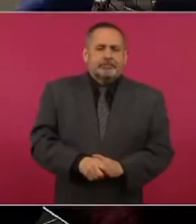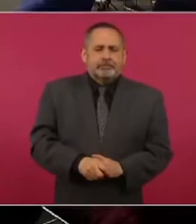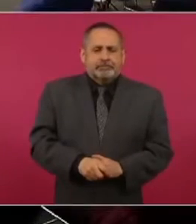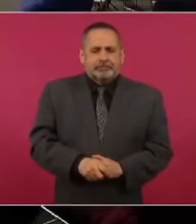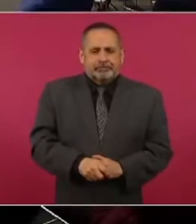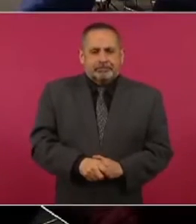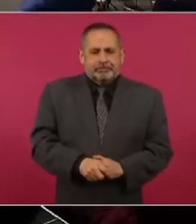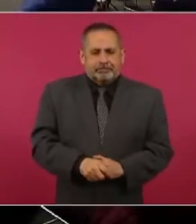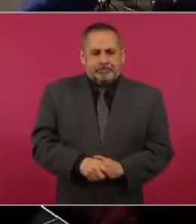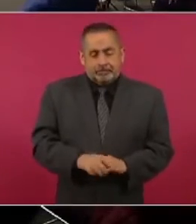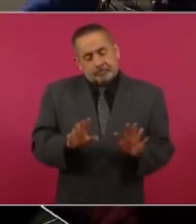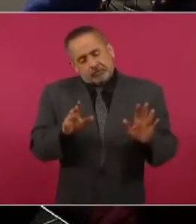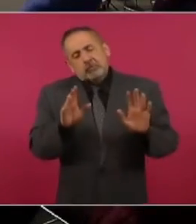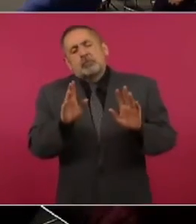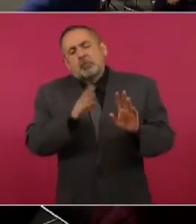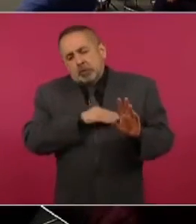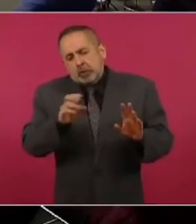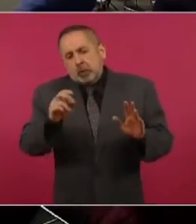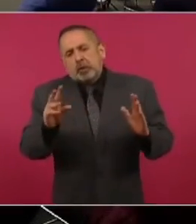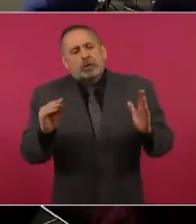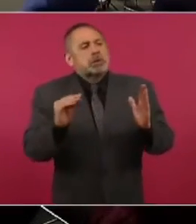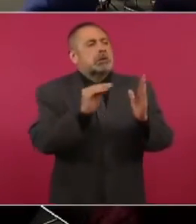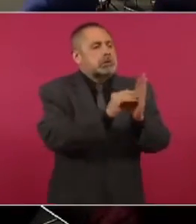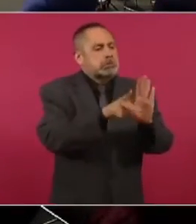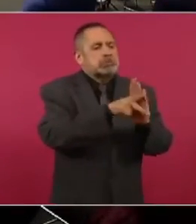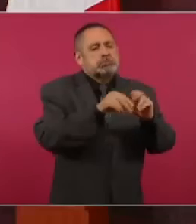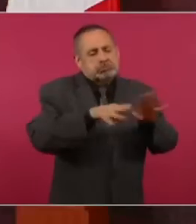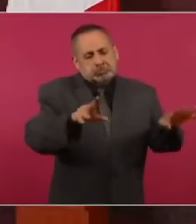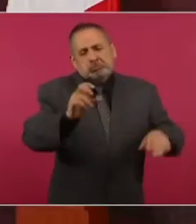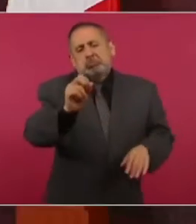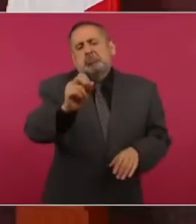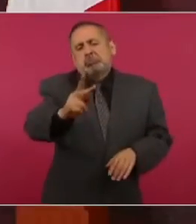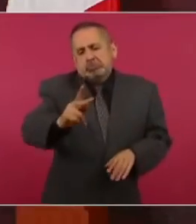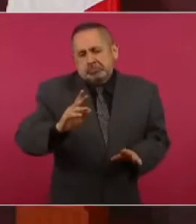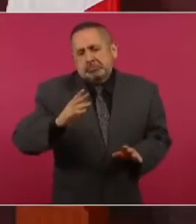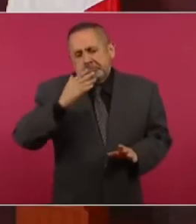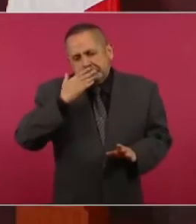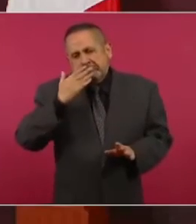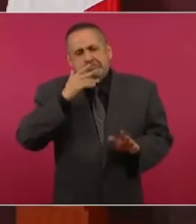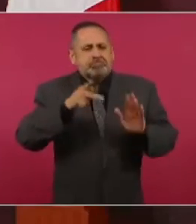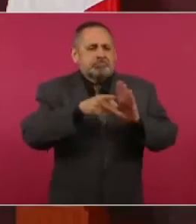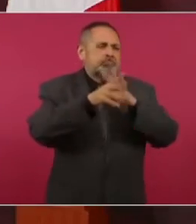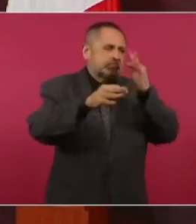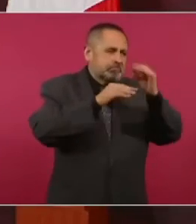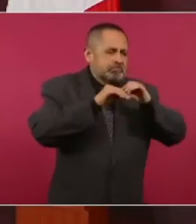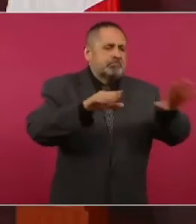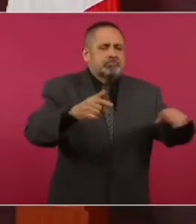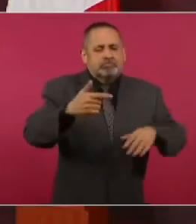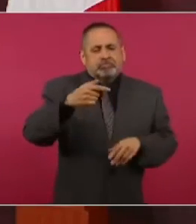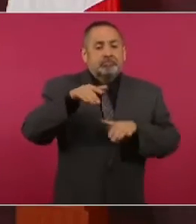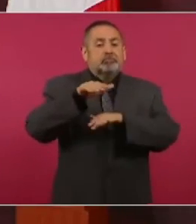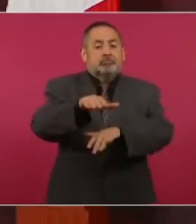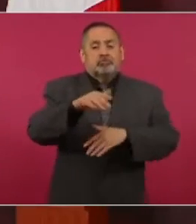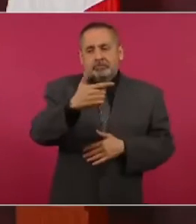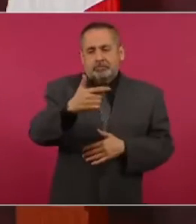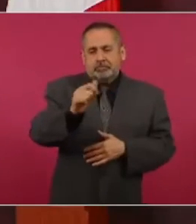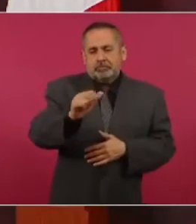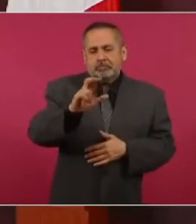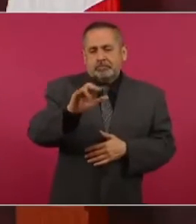No, pero sí está, ¿eh? O sea, digo lo que sea, pero sí está. Aunque sea de oídas.